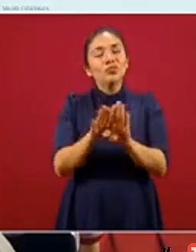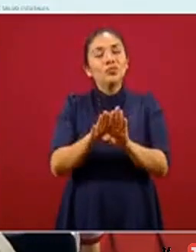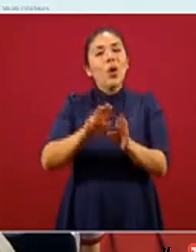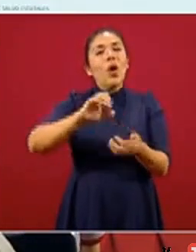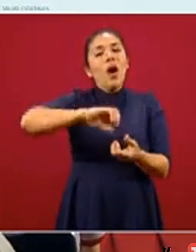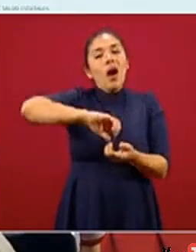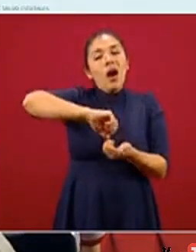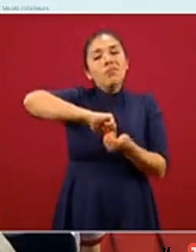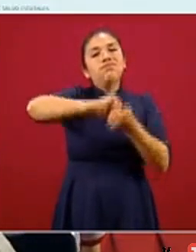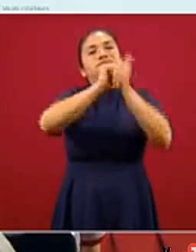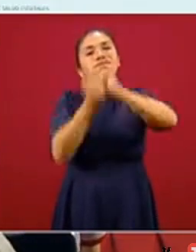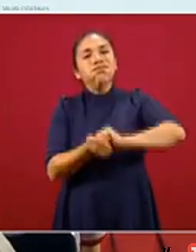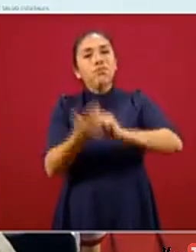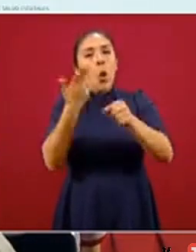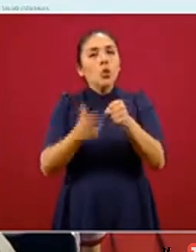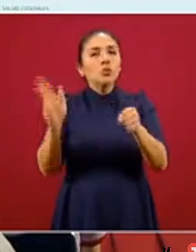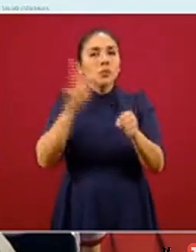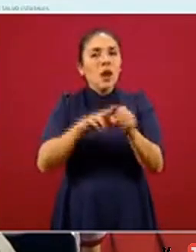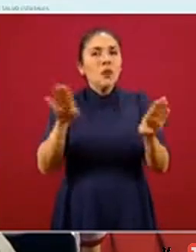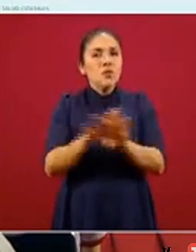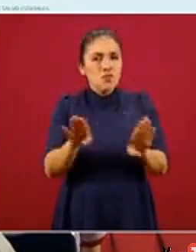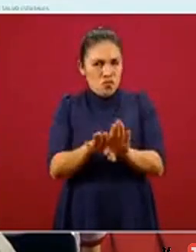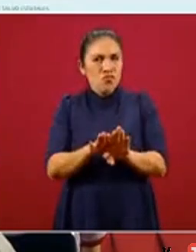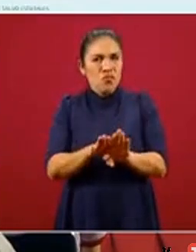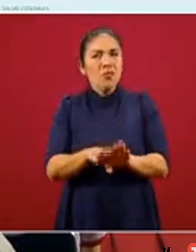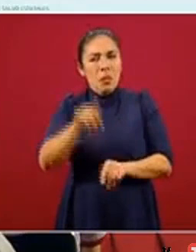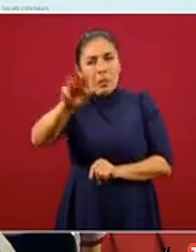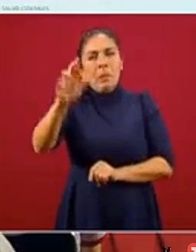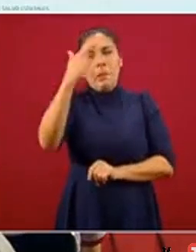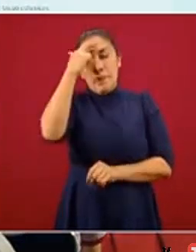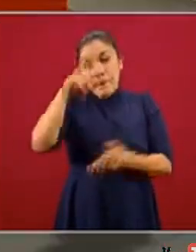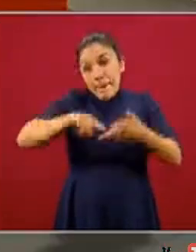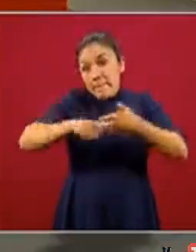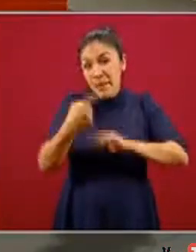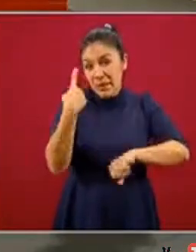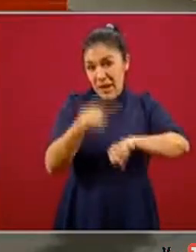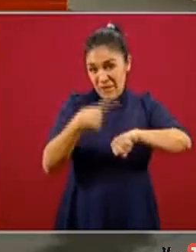reconversión hospitalaria. Recuerdan ustedes que cuando empezó la epidemia